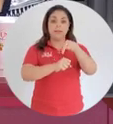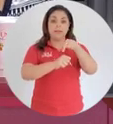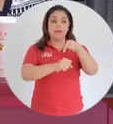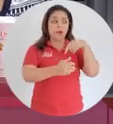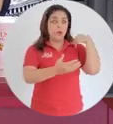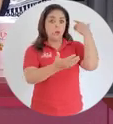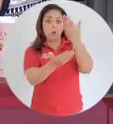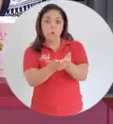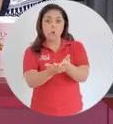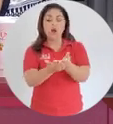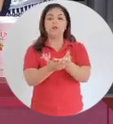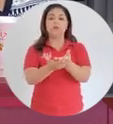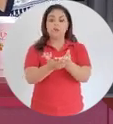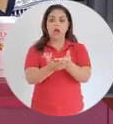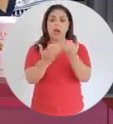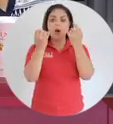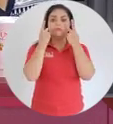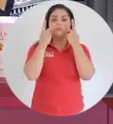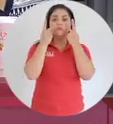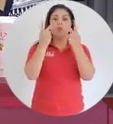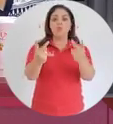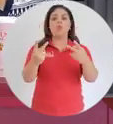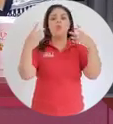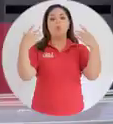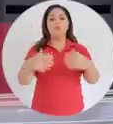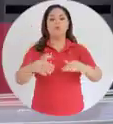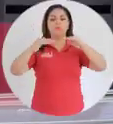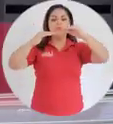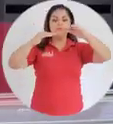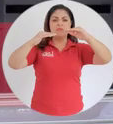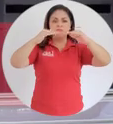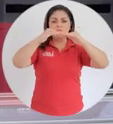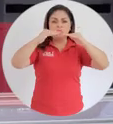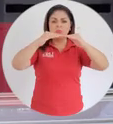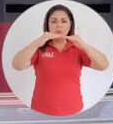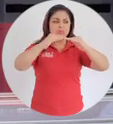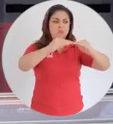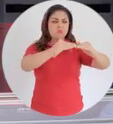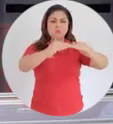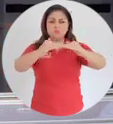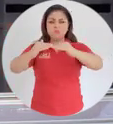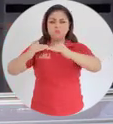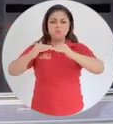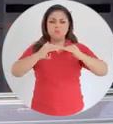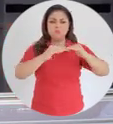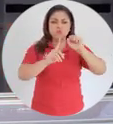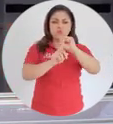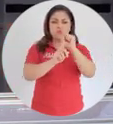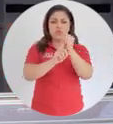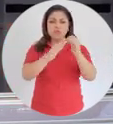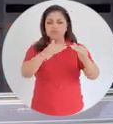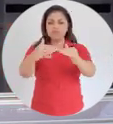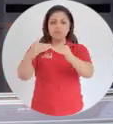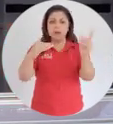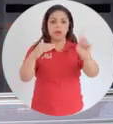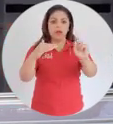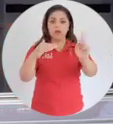provocar es hacer visible las grandes desigualdades en las que vivimos como sociedad,